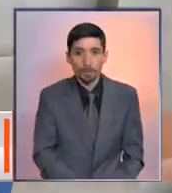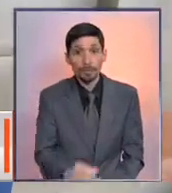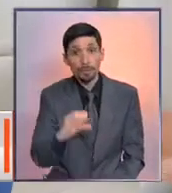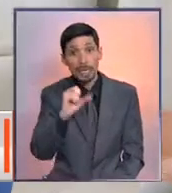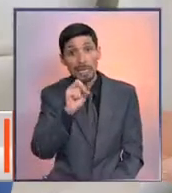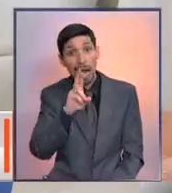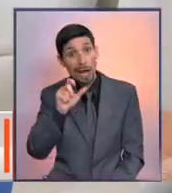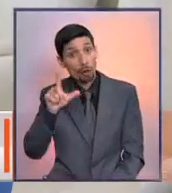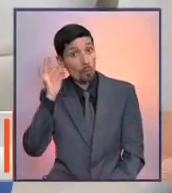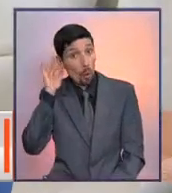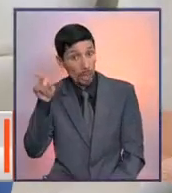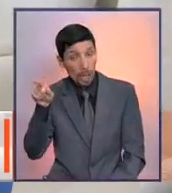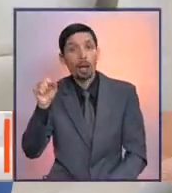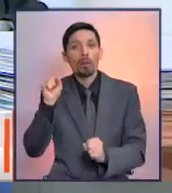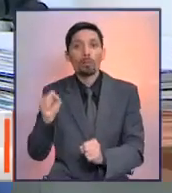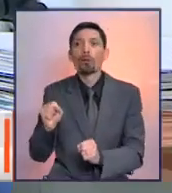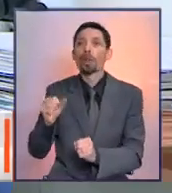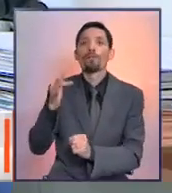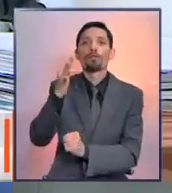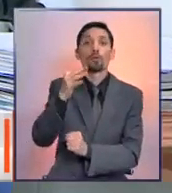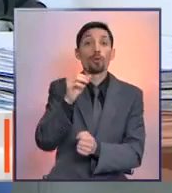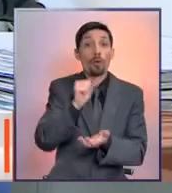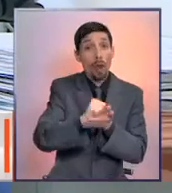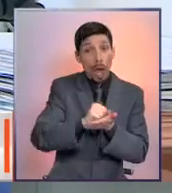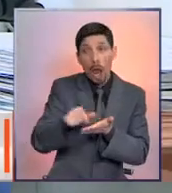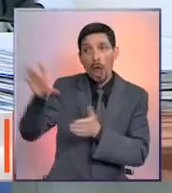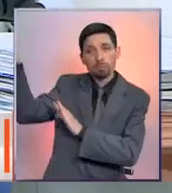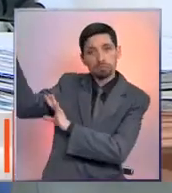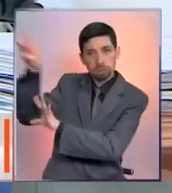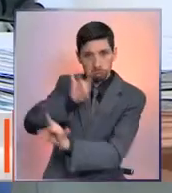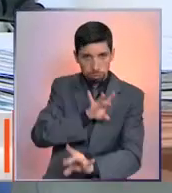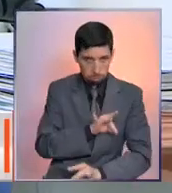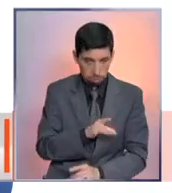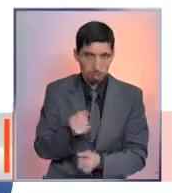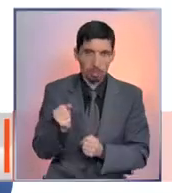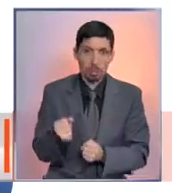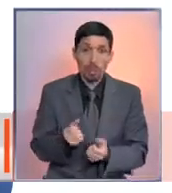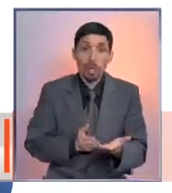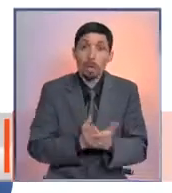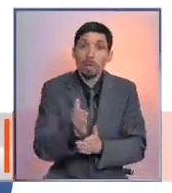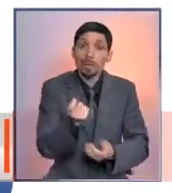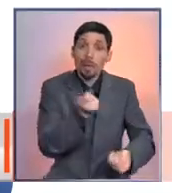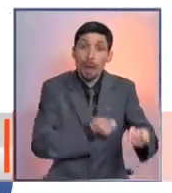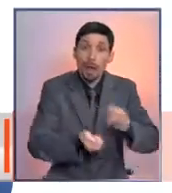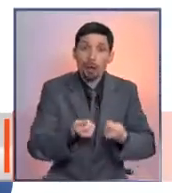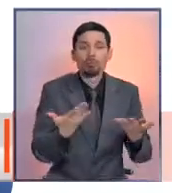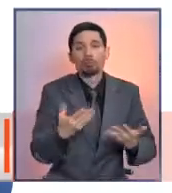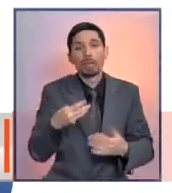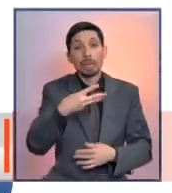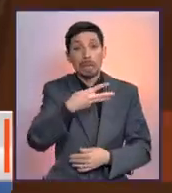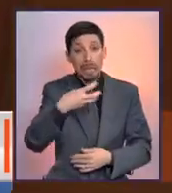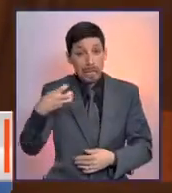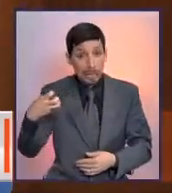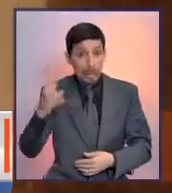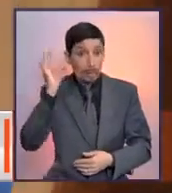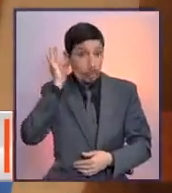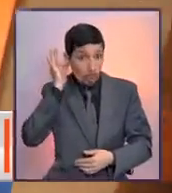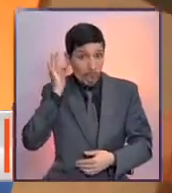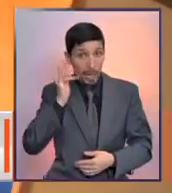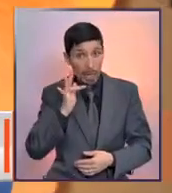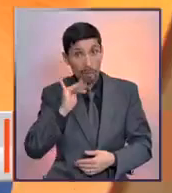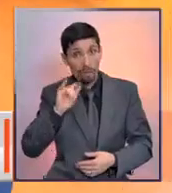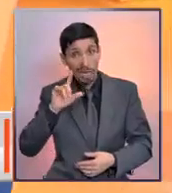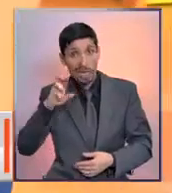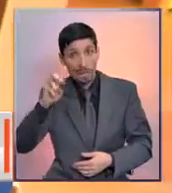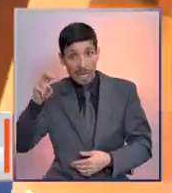que se encarga de reclutar a las futuras nanas y traerlas a Chile. Desde que comenzaron este negocio, ya son cerca de 300 las filipinas que han llegado a